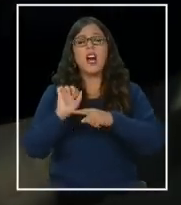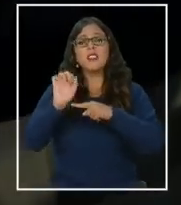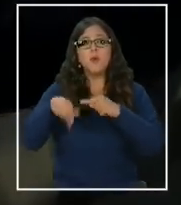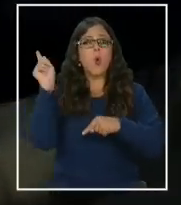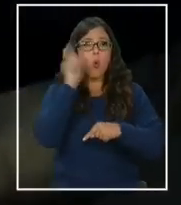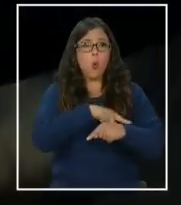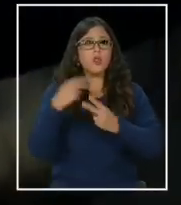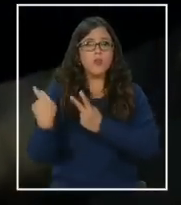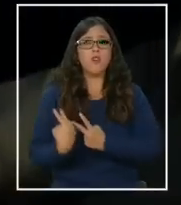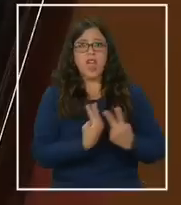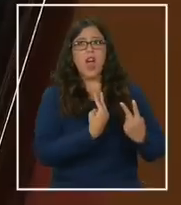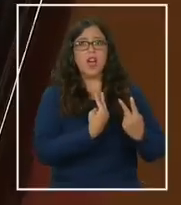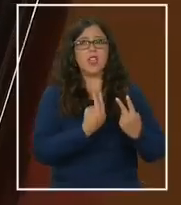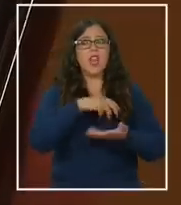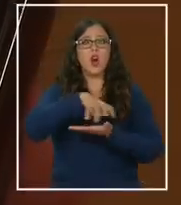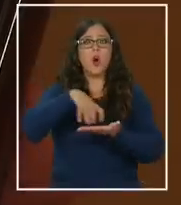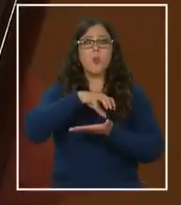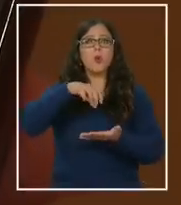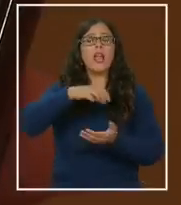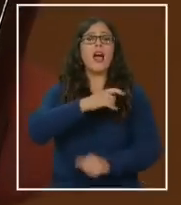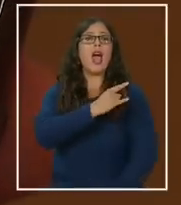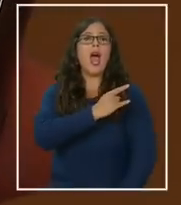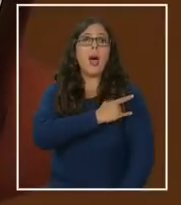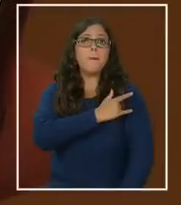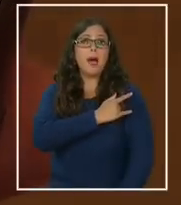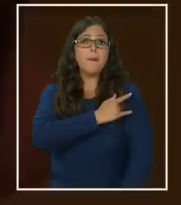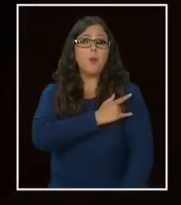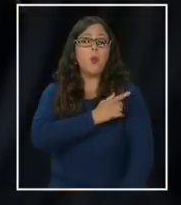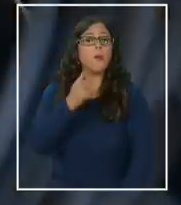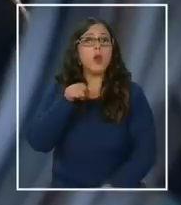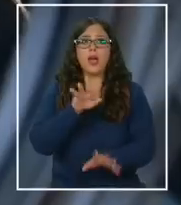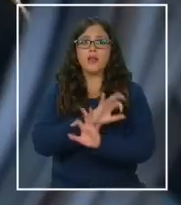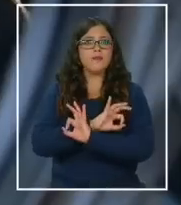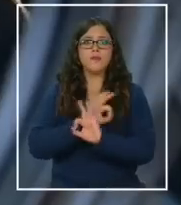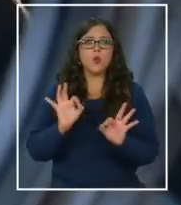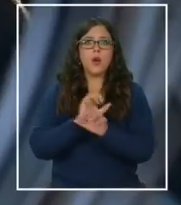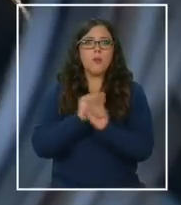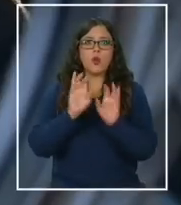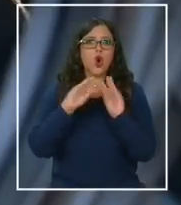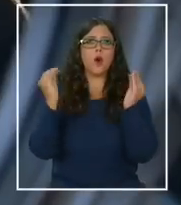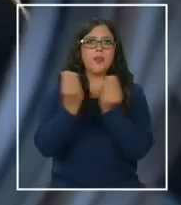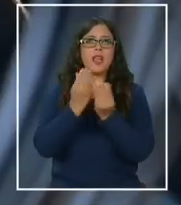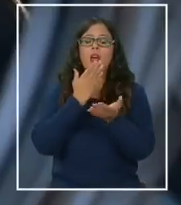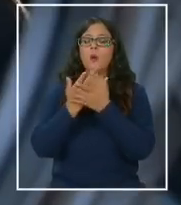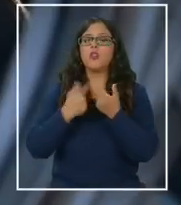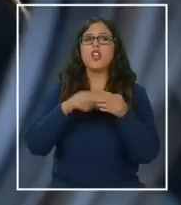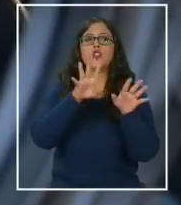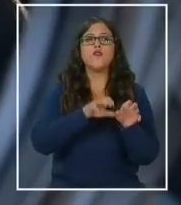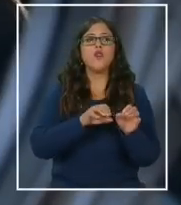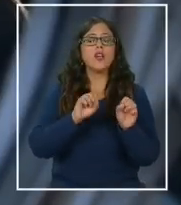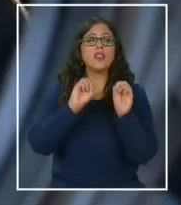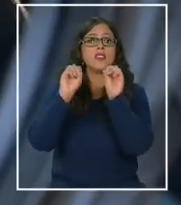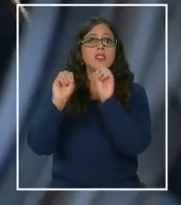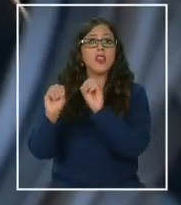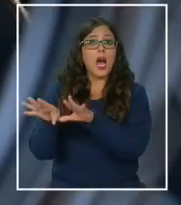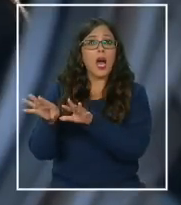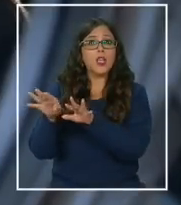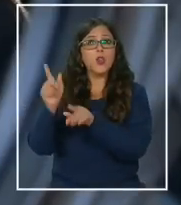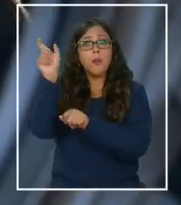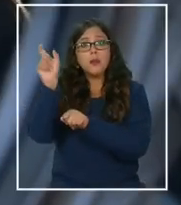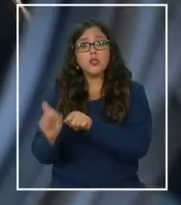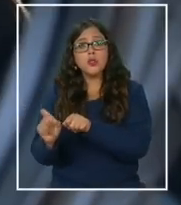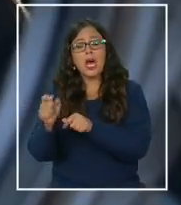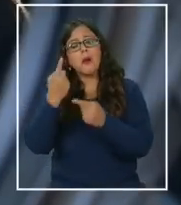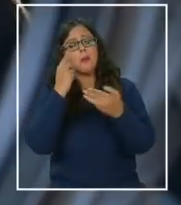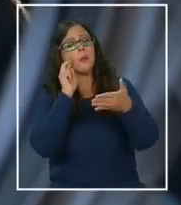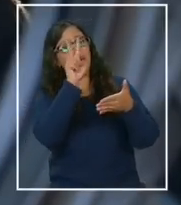su último viaje en la comuna de Maipú, pero que nunca completó. Mientras voy dejando al pasajero, me sale otra carrera. Dejo al